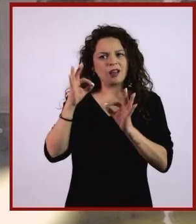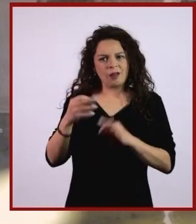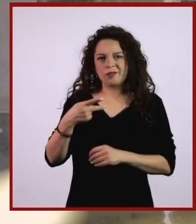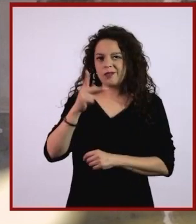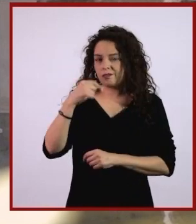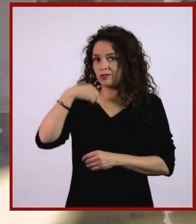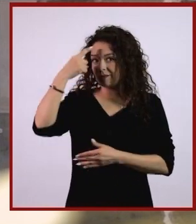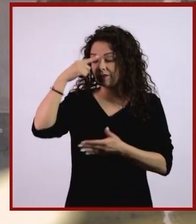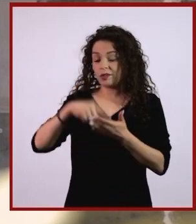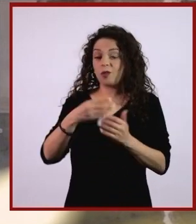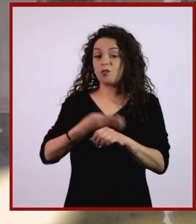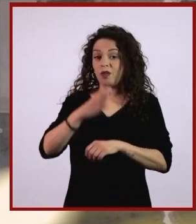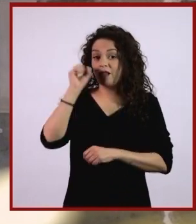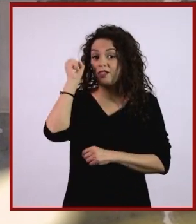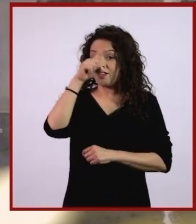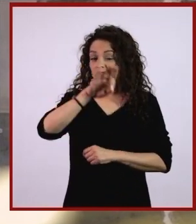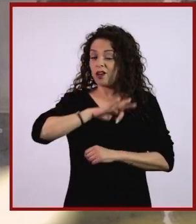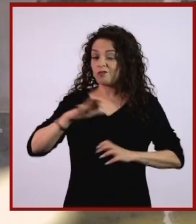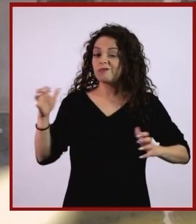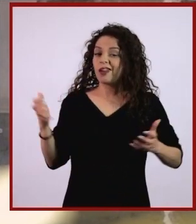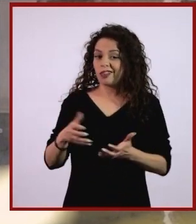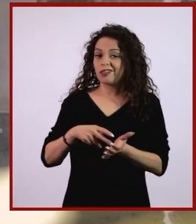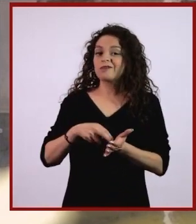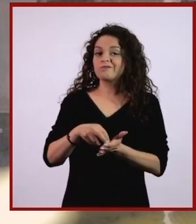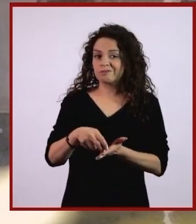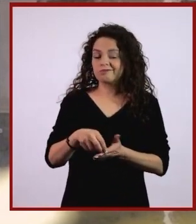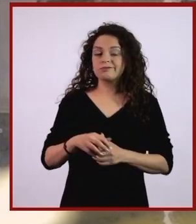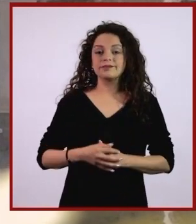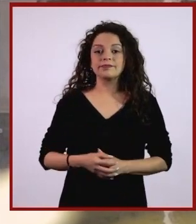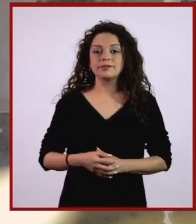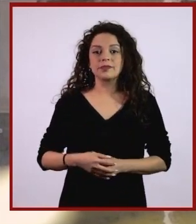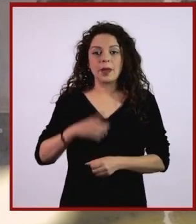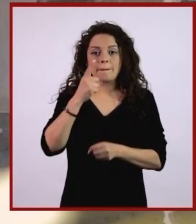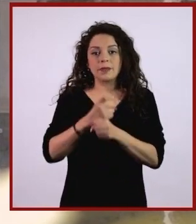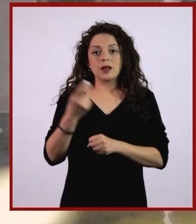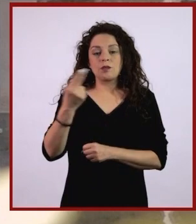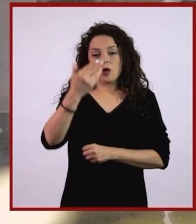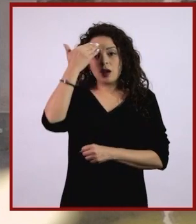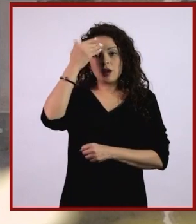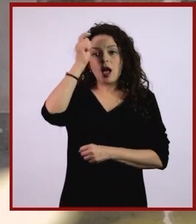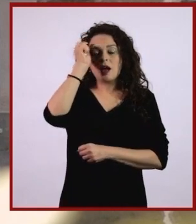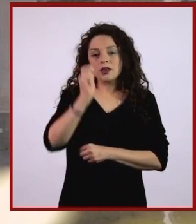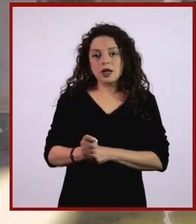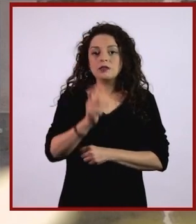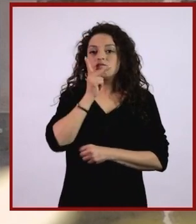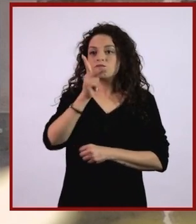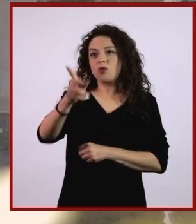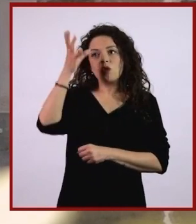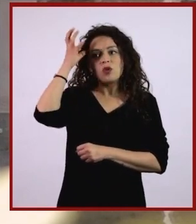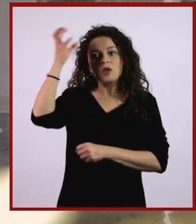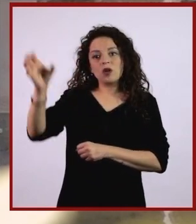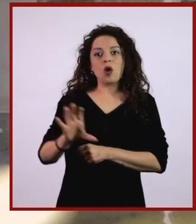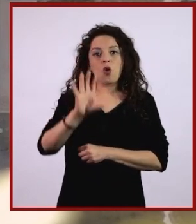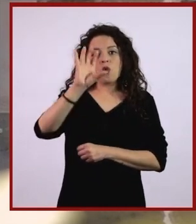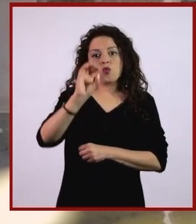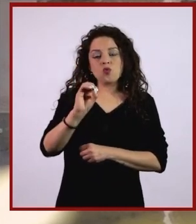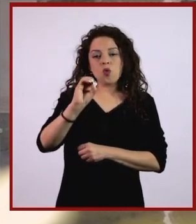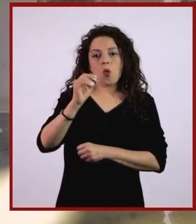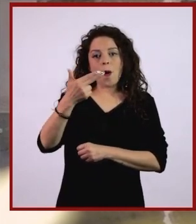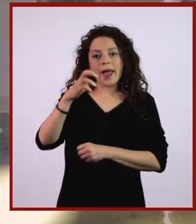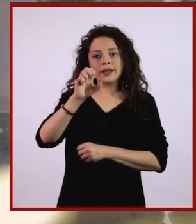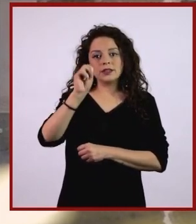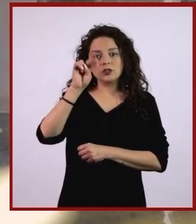pero vaya que parece complicado conseguirlo. Primero, hay que conocer los orígenes del concepto cohesión social,